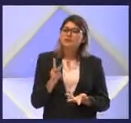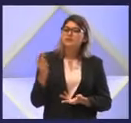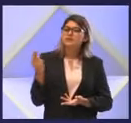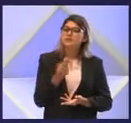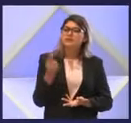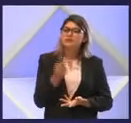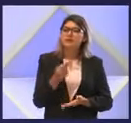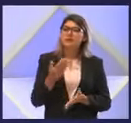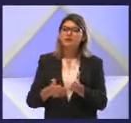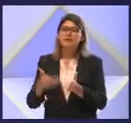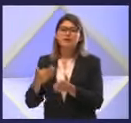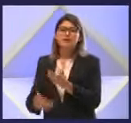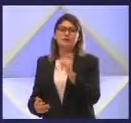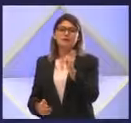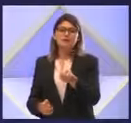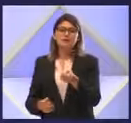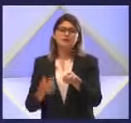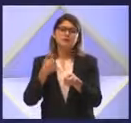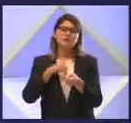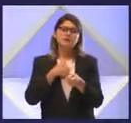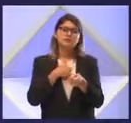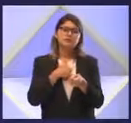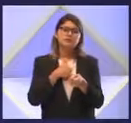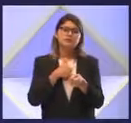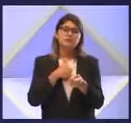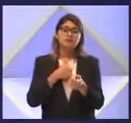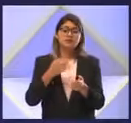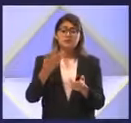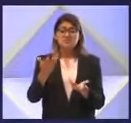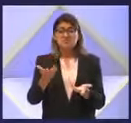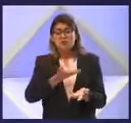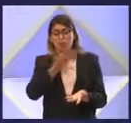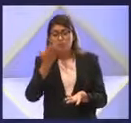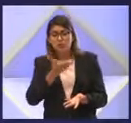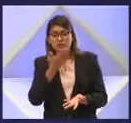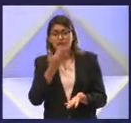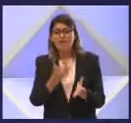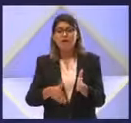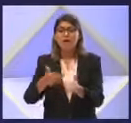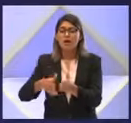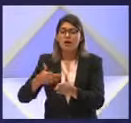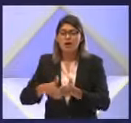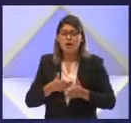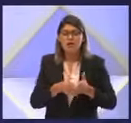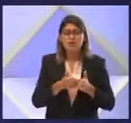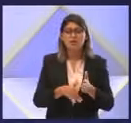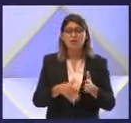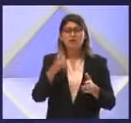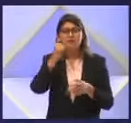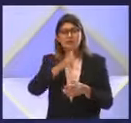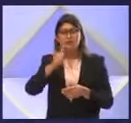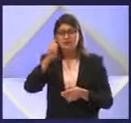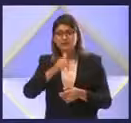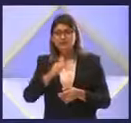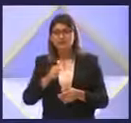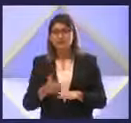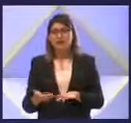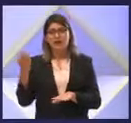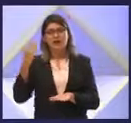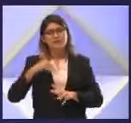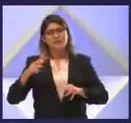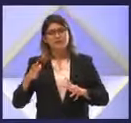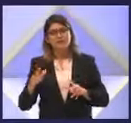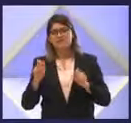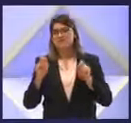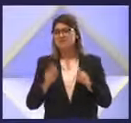nuevos paradigmas para cambiar de una cultura de la escasez que se promovió por muchas